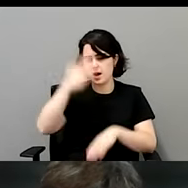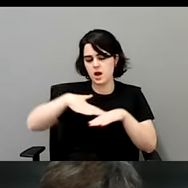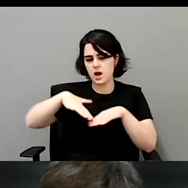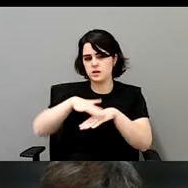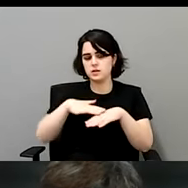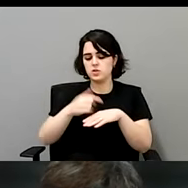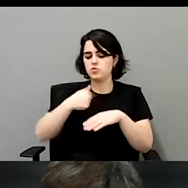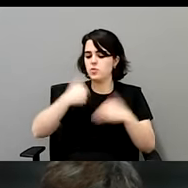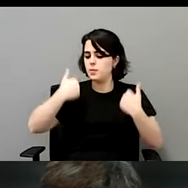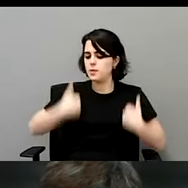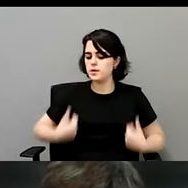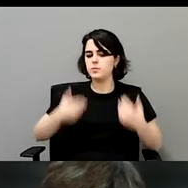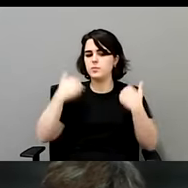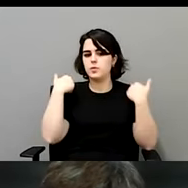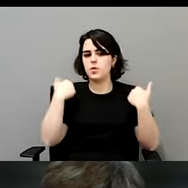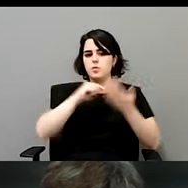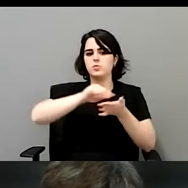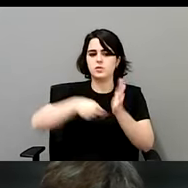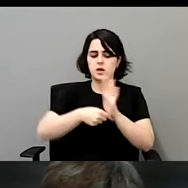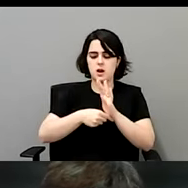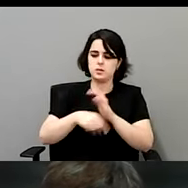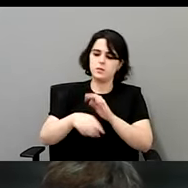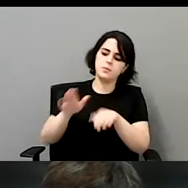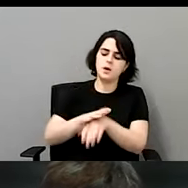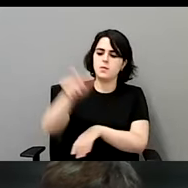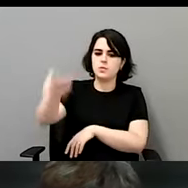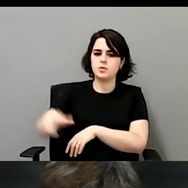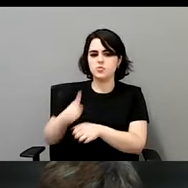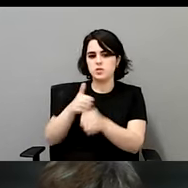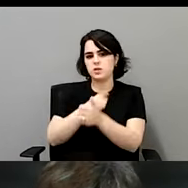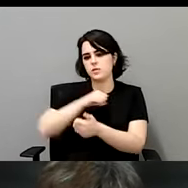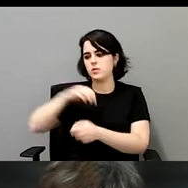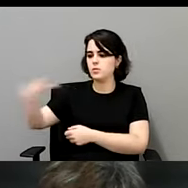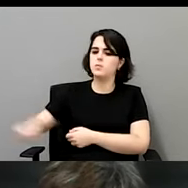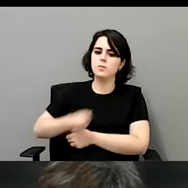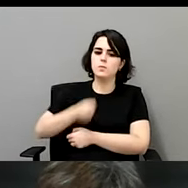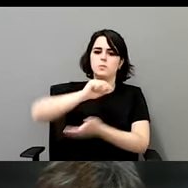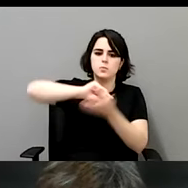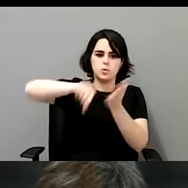yo, de una relación personal con ese profesional.